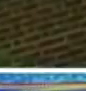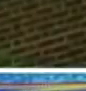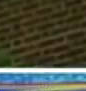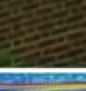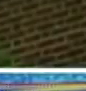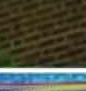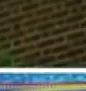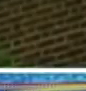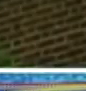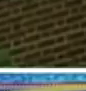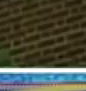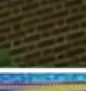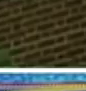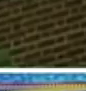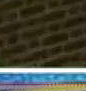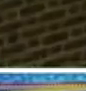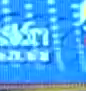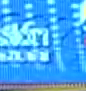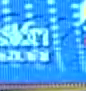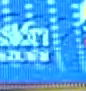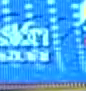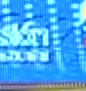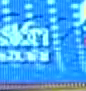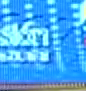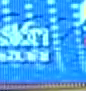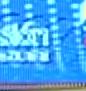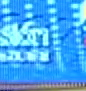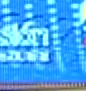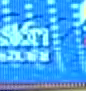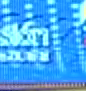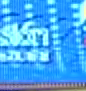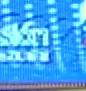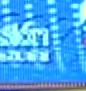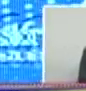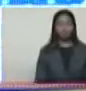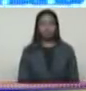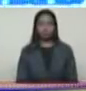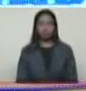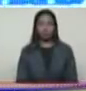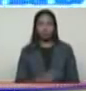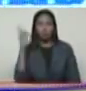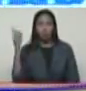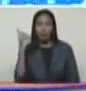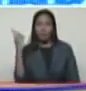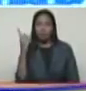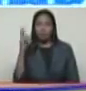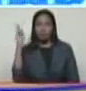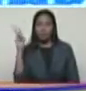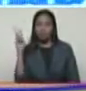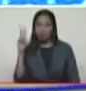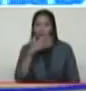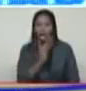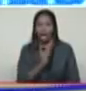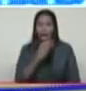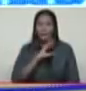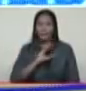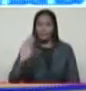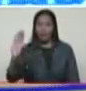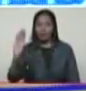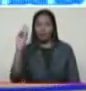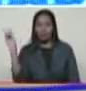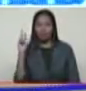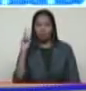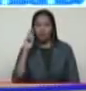Yo llamo a la Unión Nacional. No puede haber un solo venezolano aquí en patria venezolana